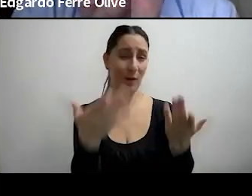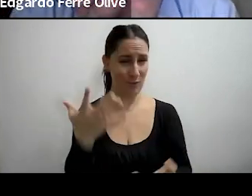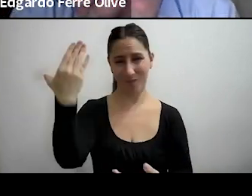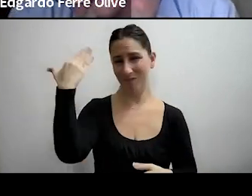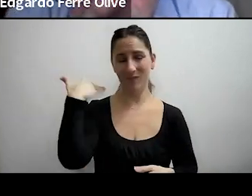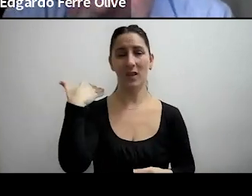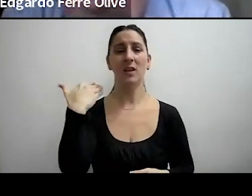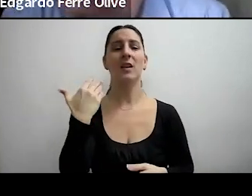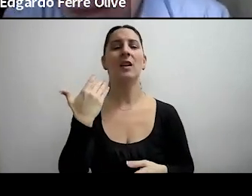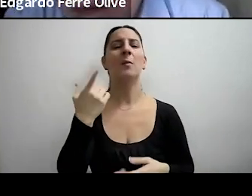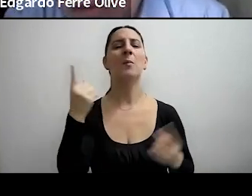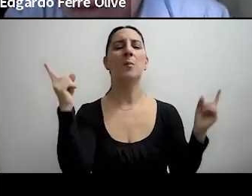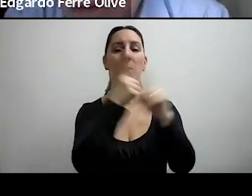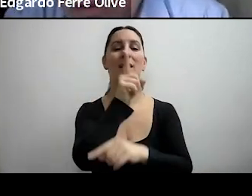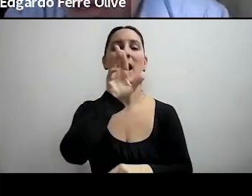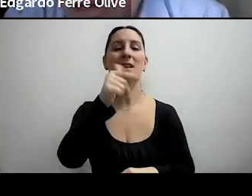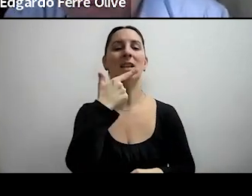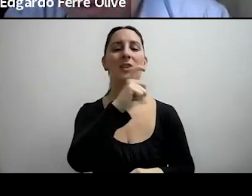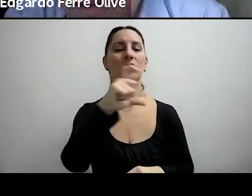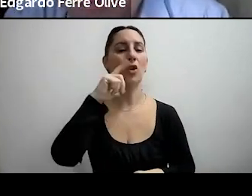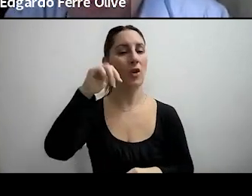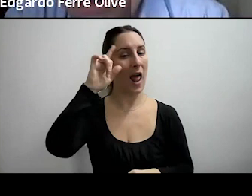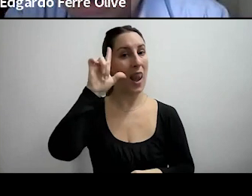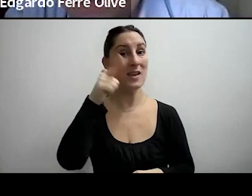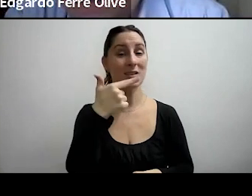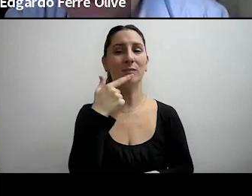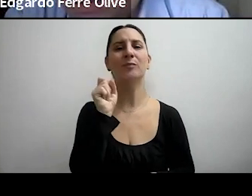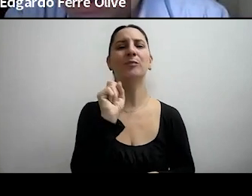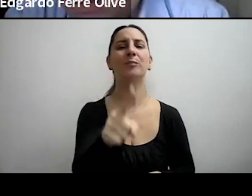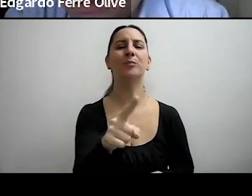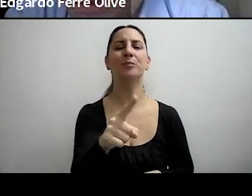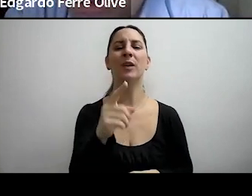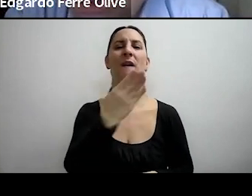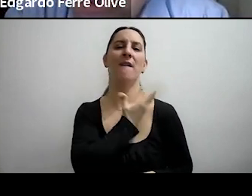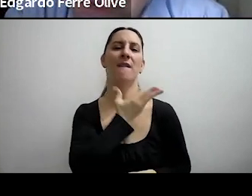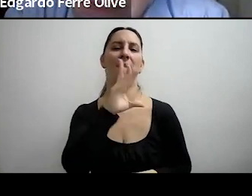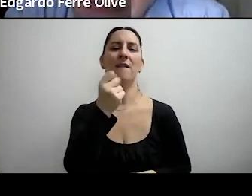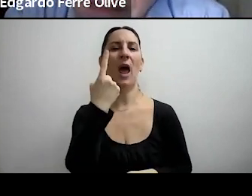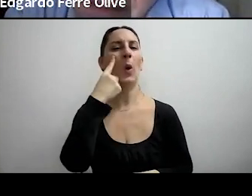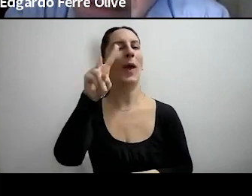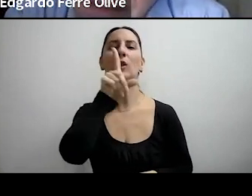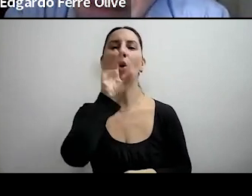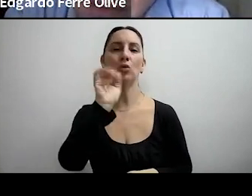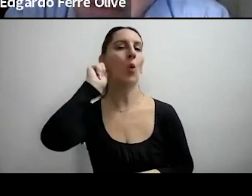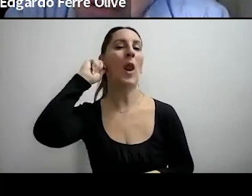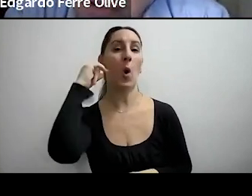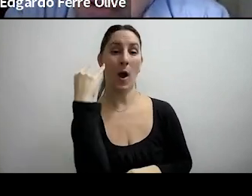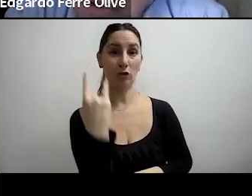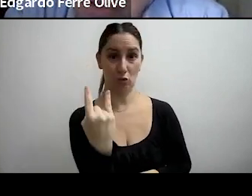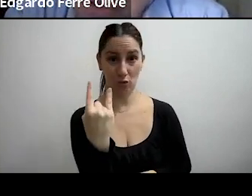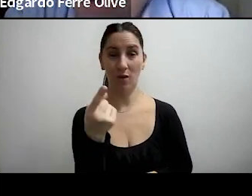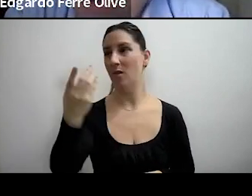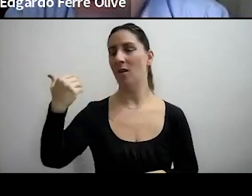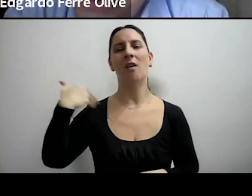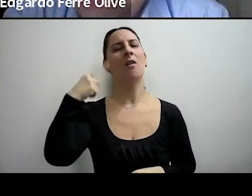las transaccionales se relaciona con la pastera de Fray Bentos, Gualeguaychú, el tema que tuvimos